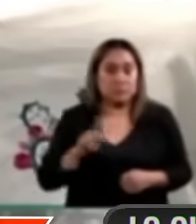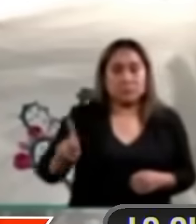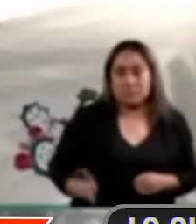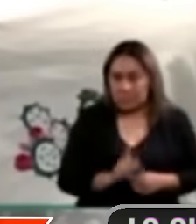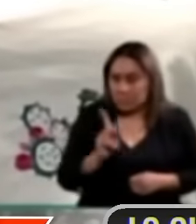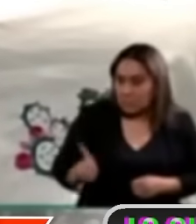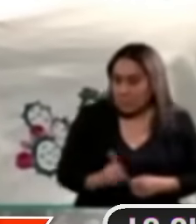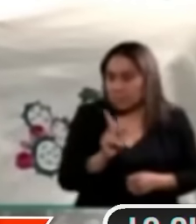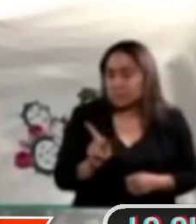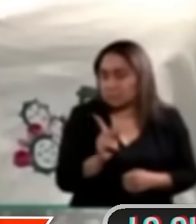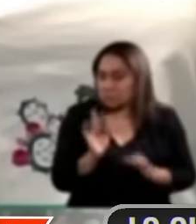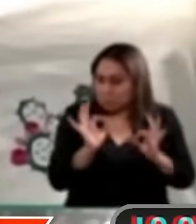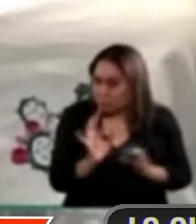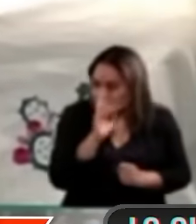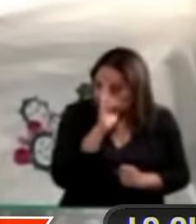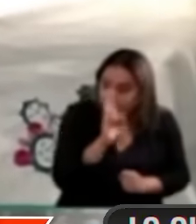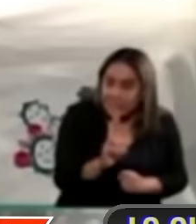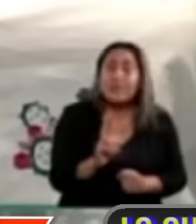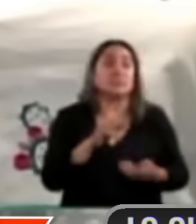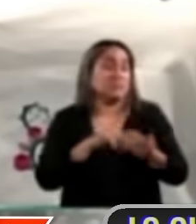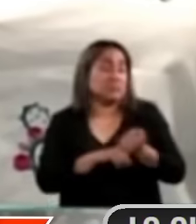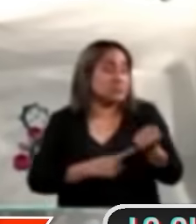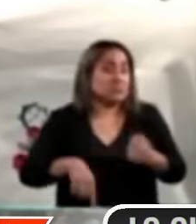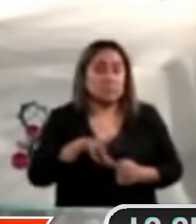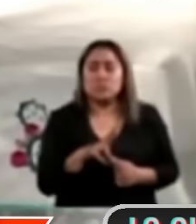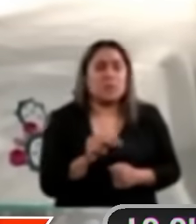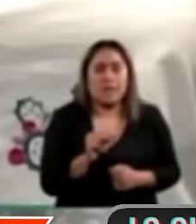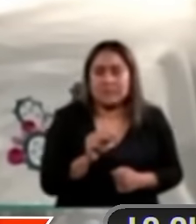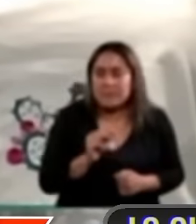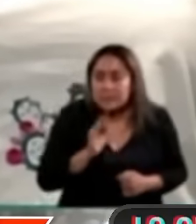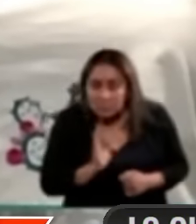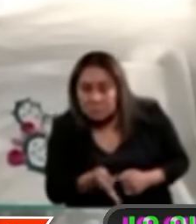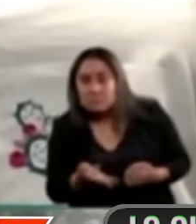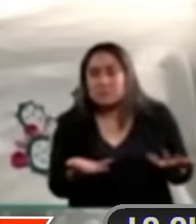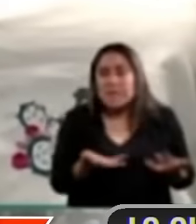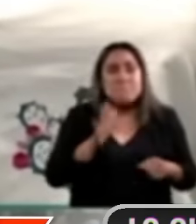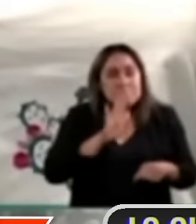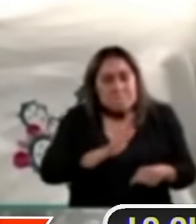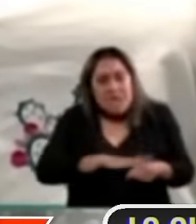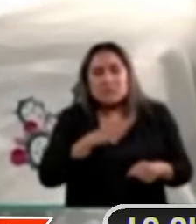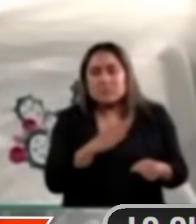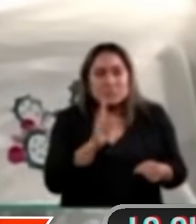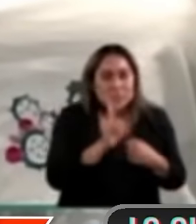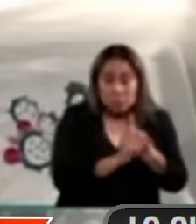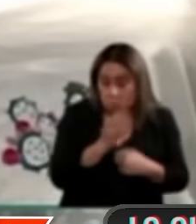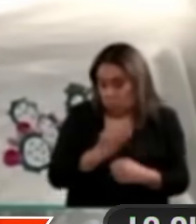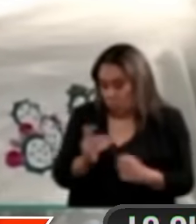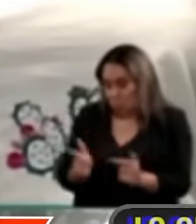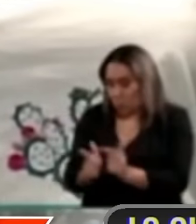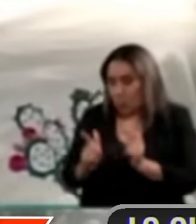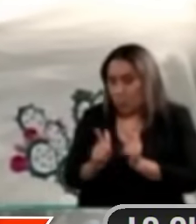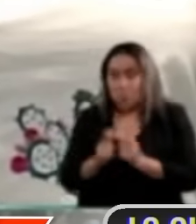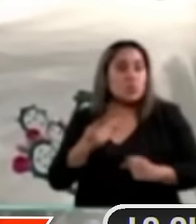y dignidad que no permitirá ni una afrenta más. Nuestra bancada